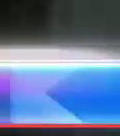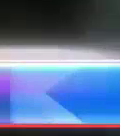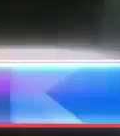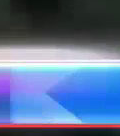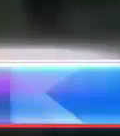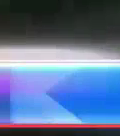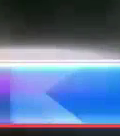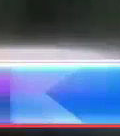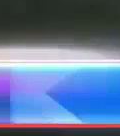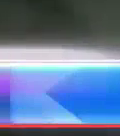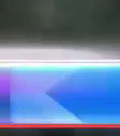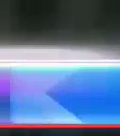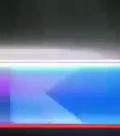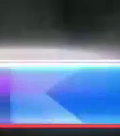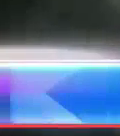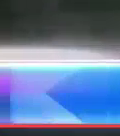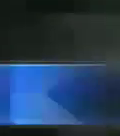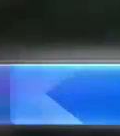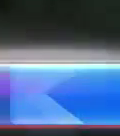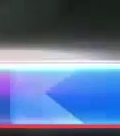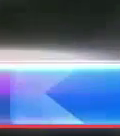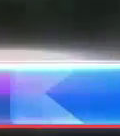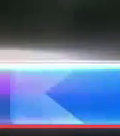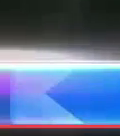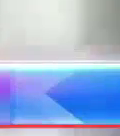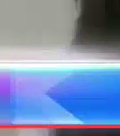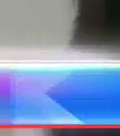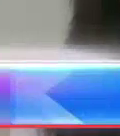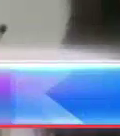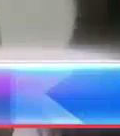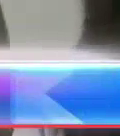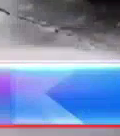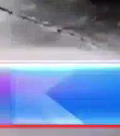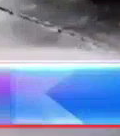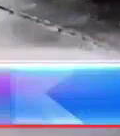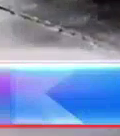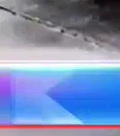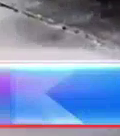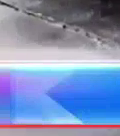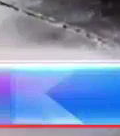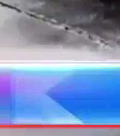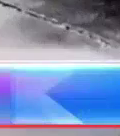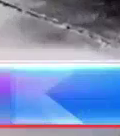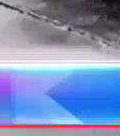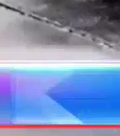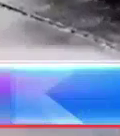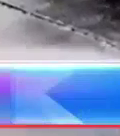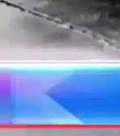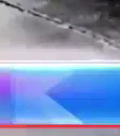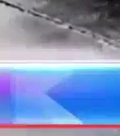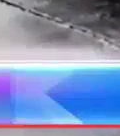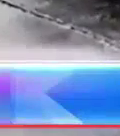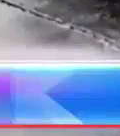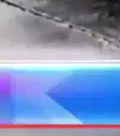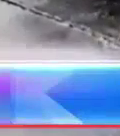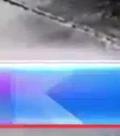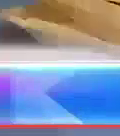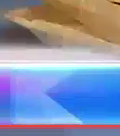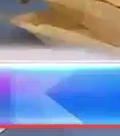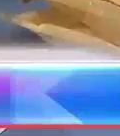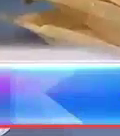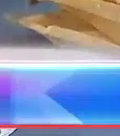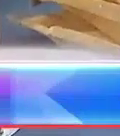Oliver Sinisterra. Además, les contamos que los familiares del equipo periodístico de Diario El Comercio que fue asesinado en la